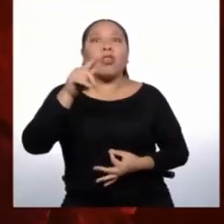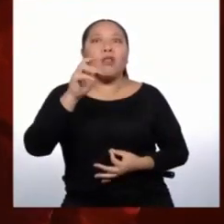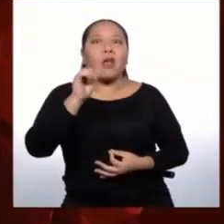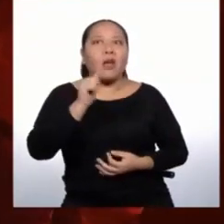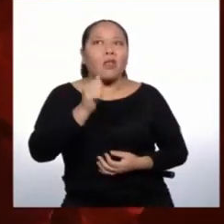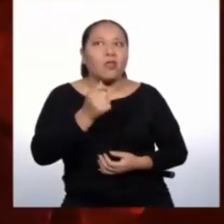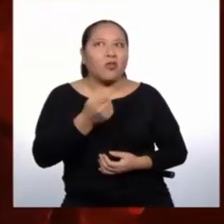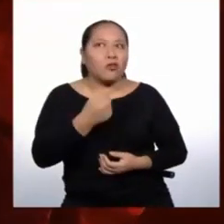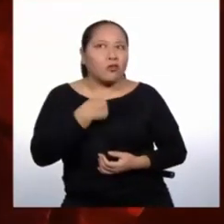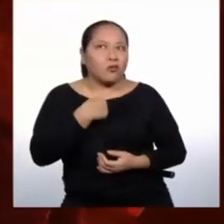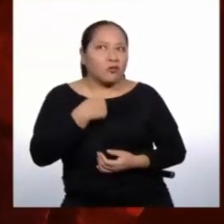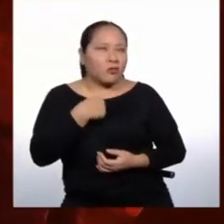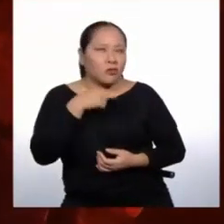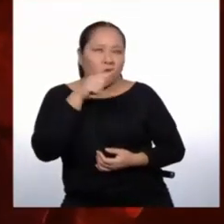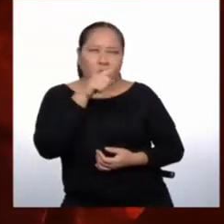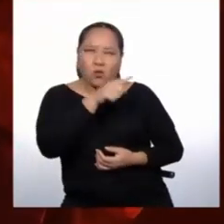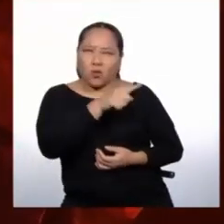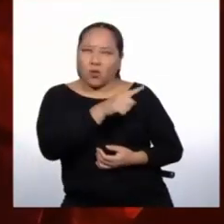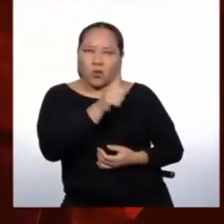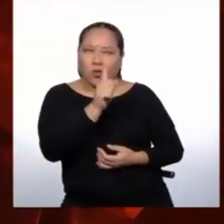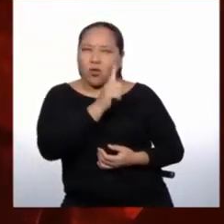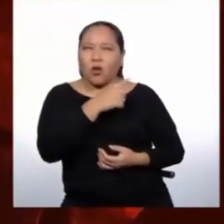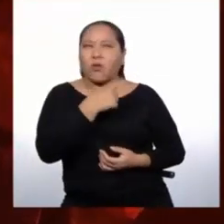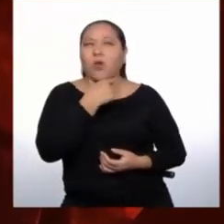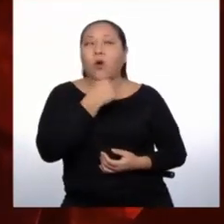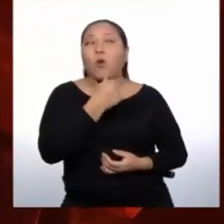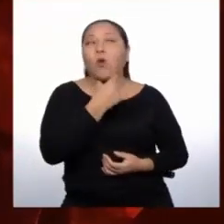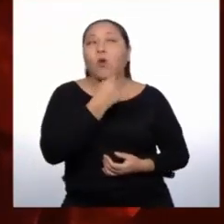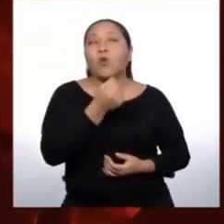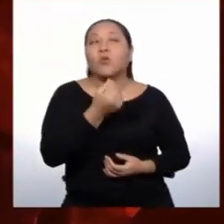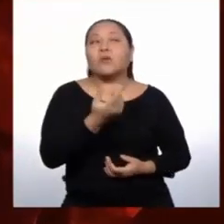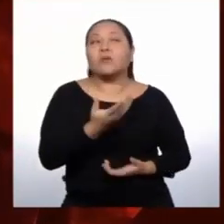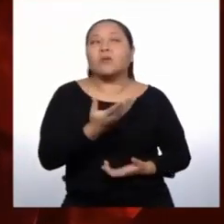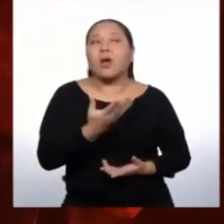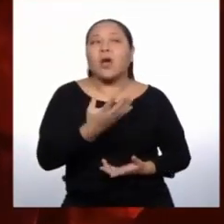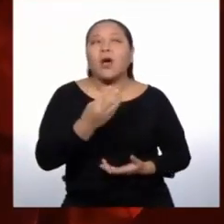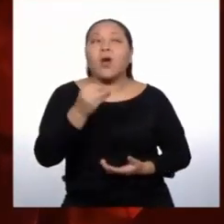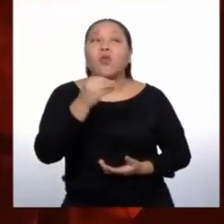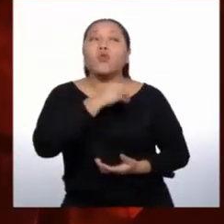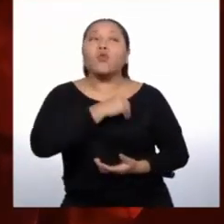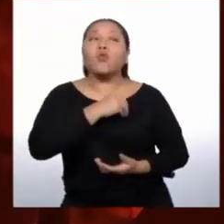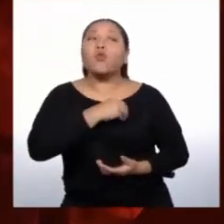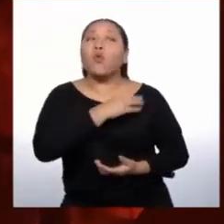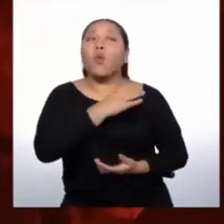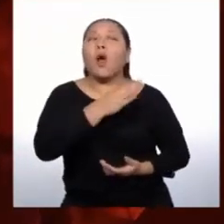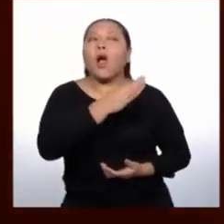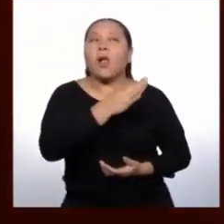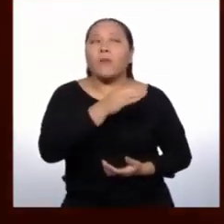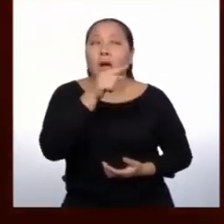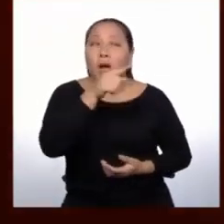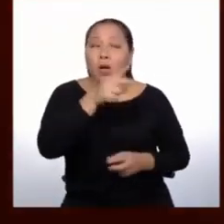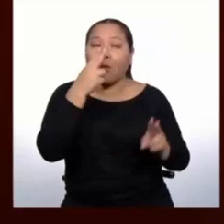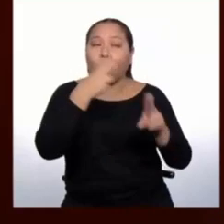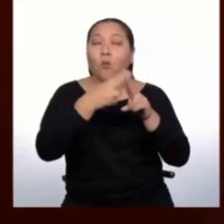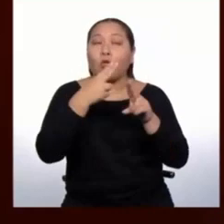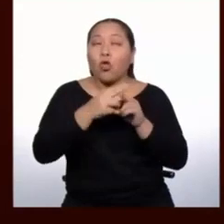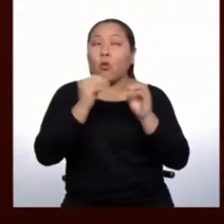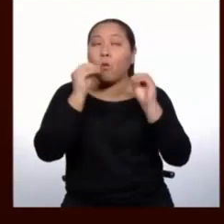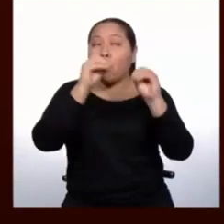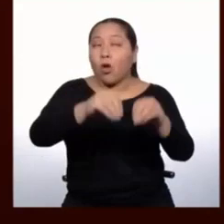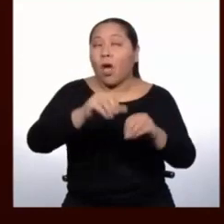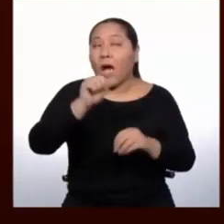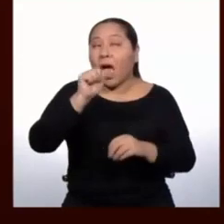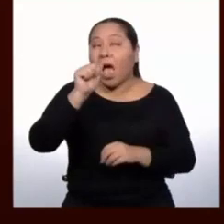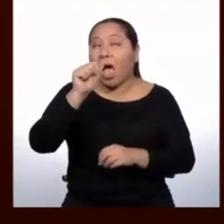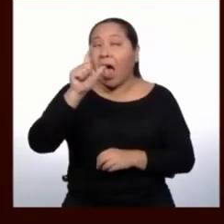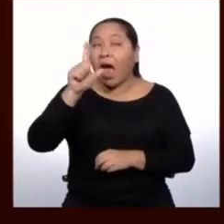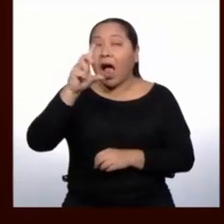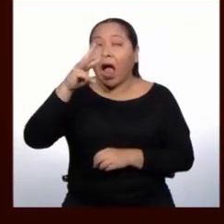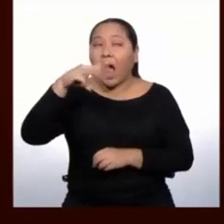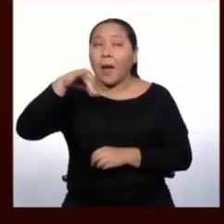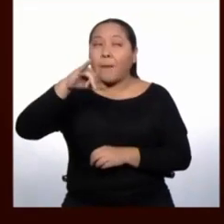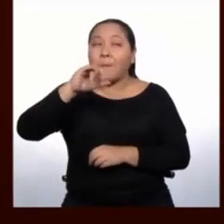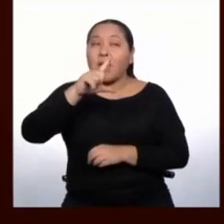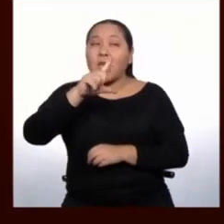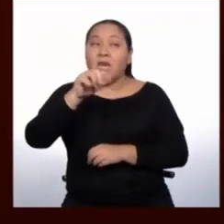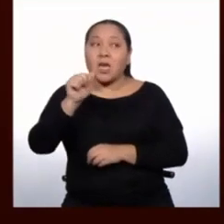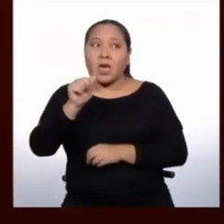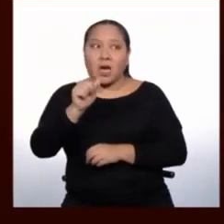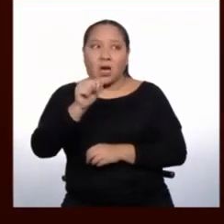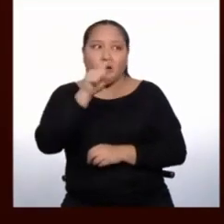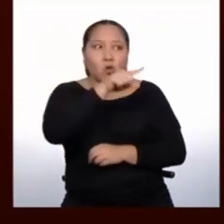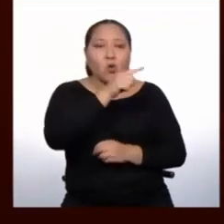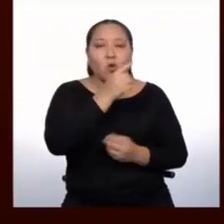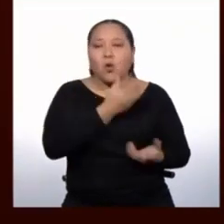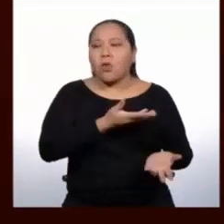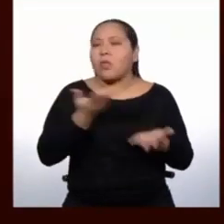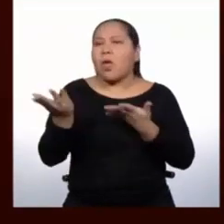tiene tanto desprecio por su alma que la llama almilla. Ve y ofrécele cuanto quieras y